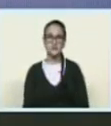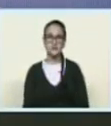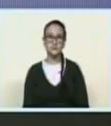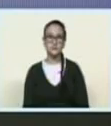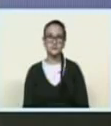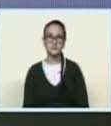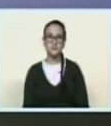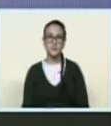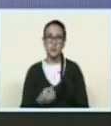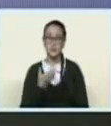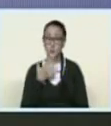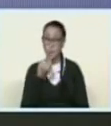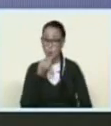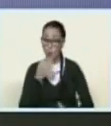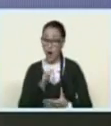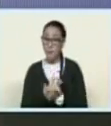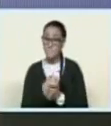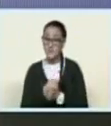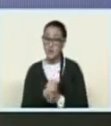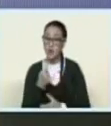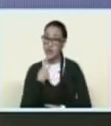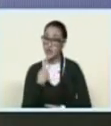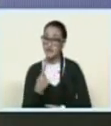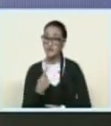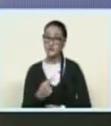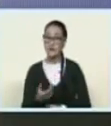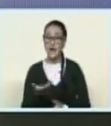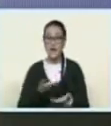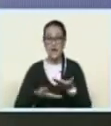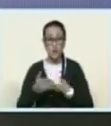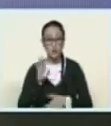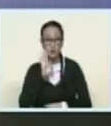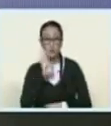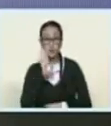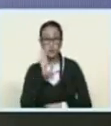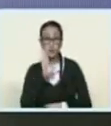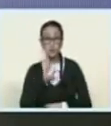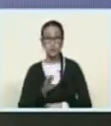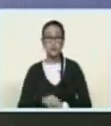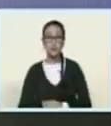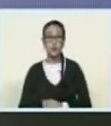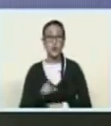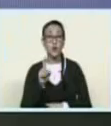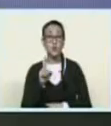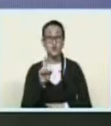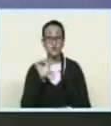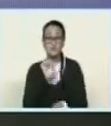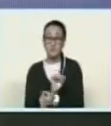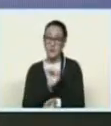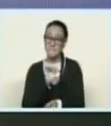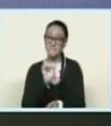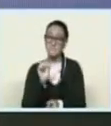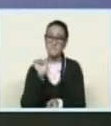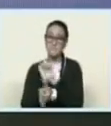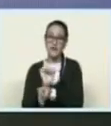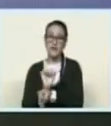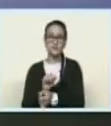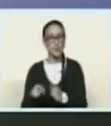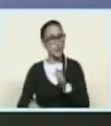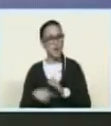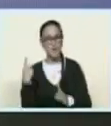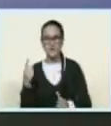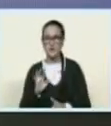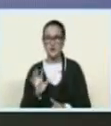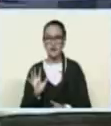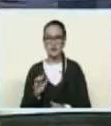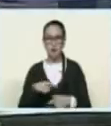Si un buen amigo te propone un negocio sucio, ponle las esposas, mételo en una cárcel